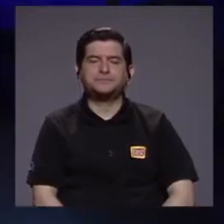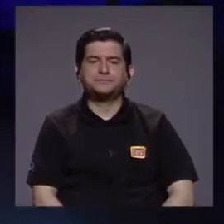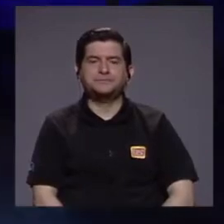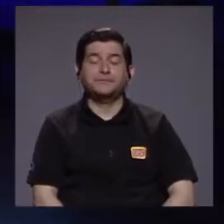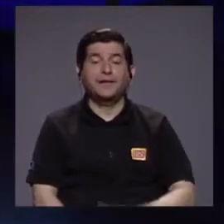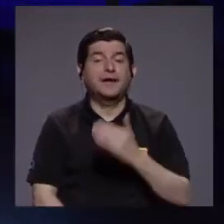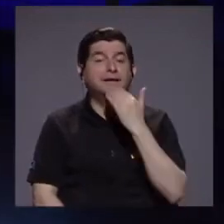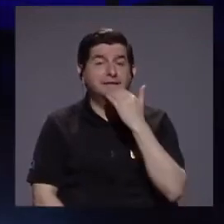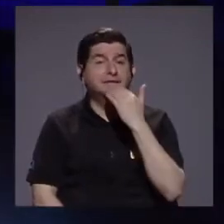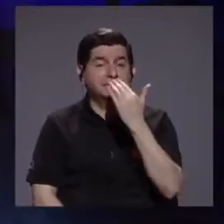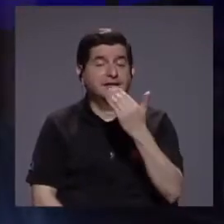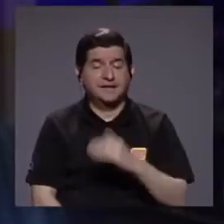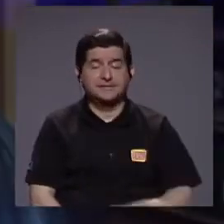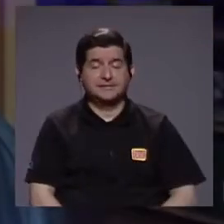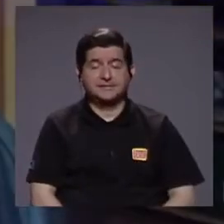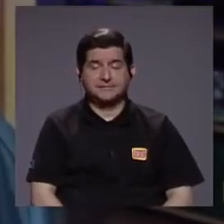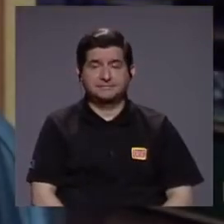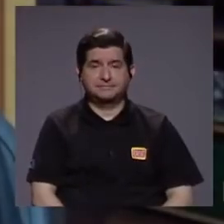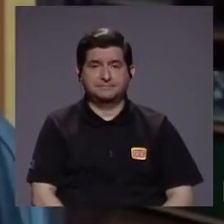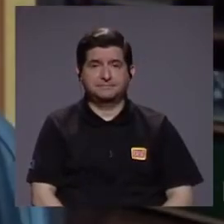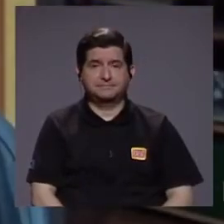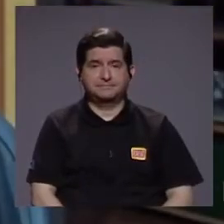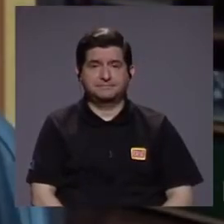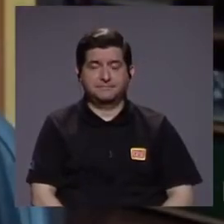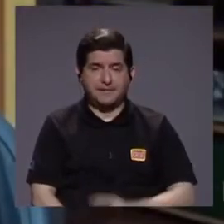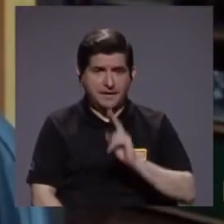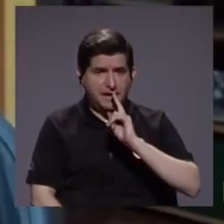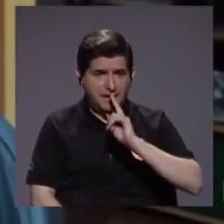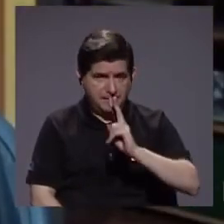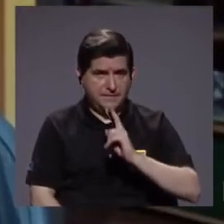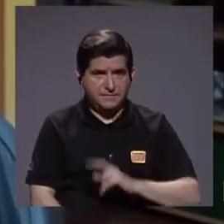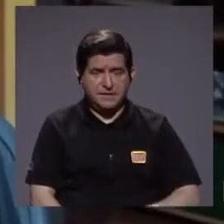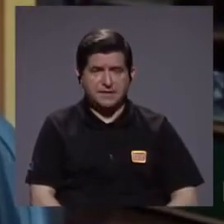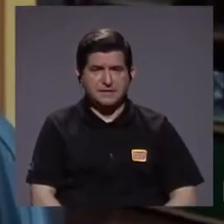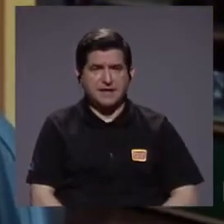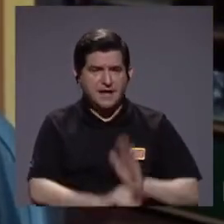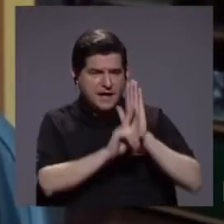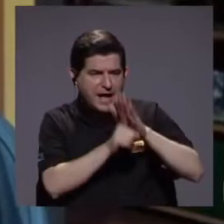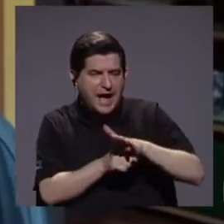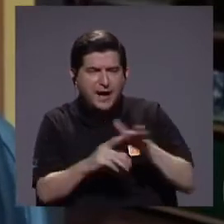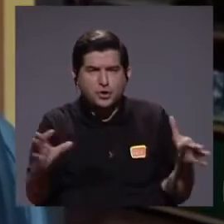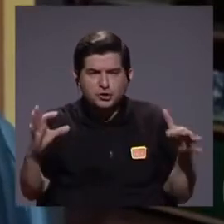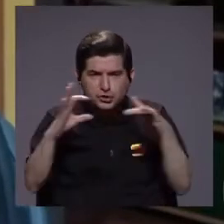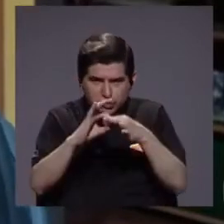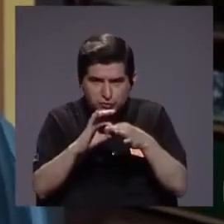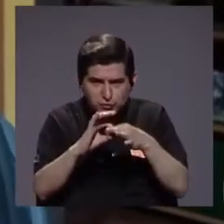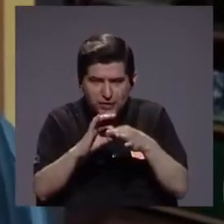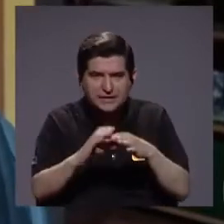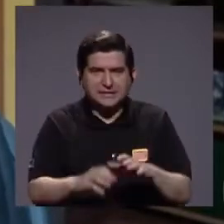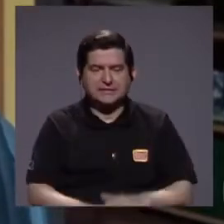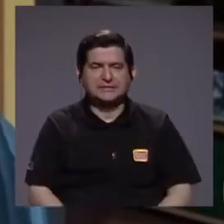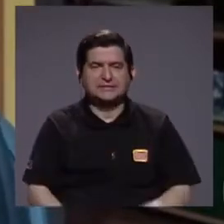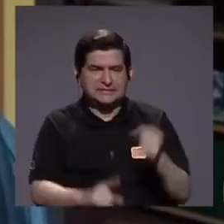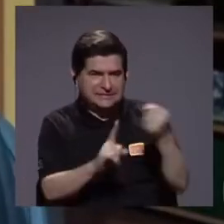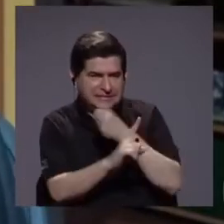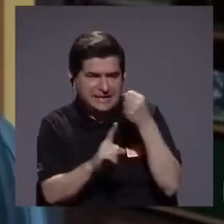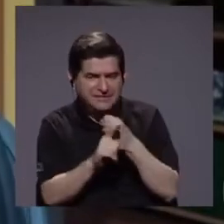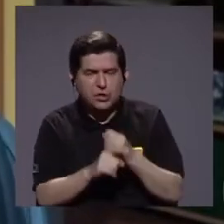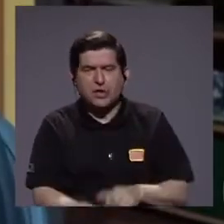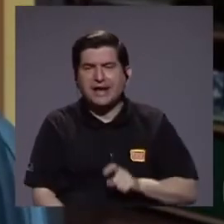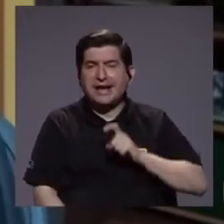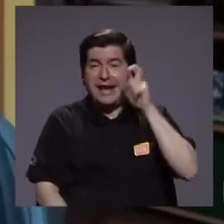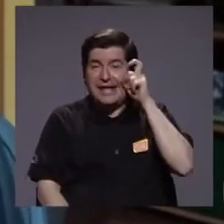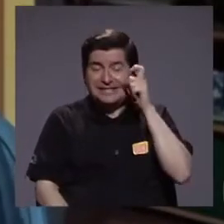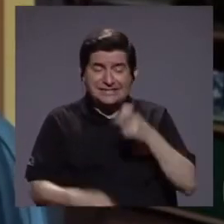Sí, muchas gracias, Camila. Definitivamente el acoso sexual y la violencia de género